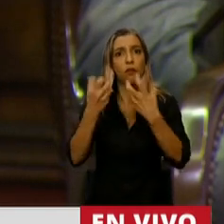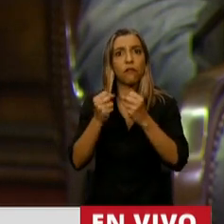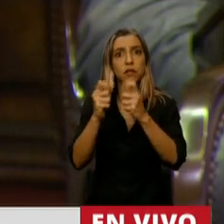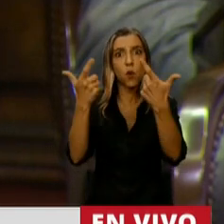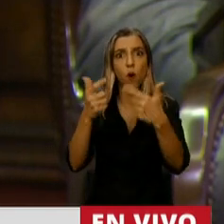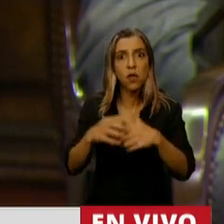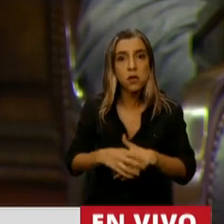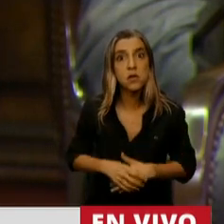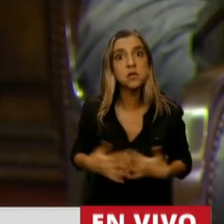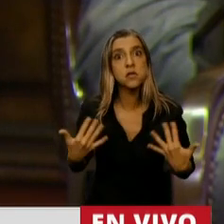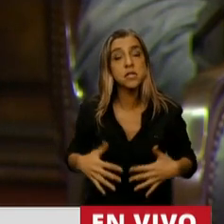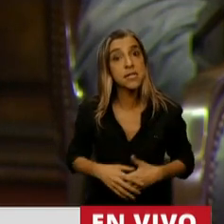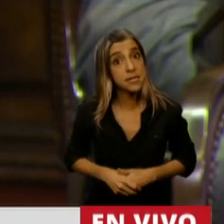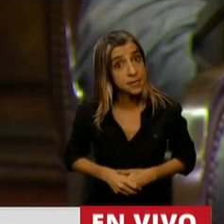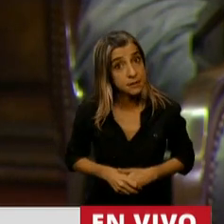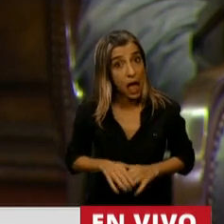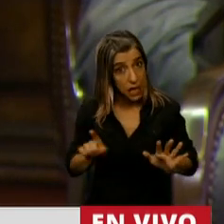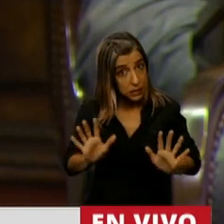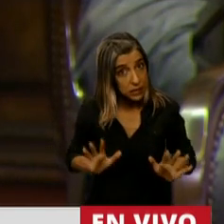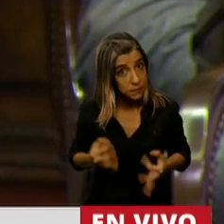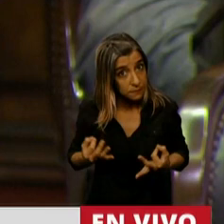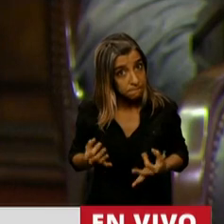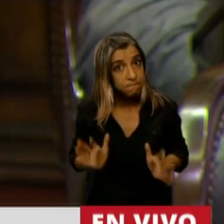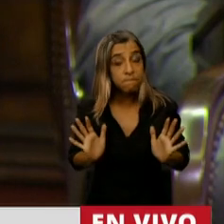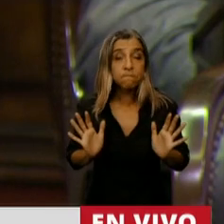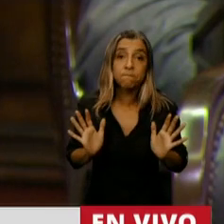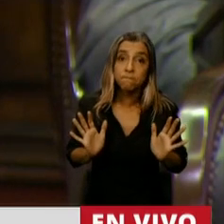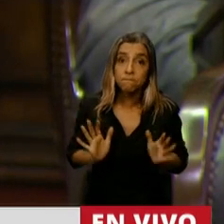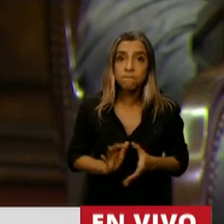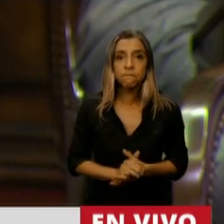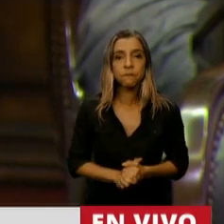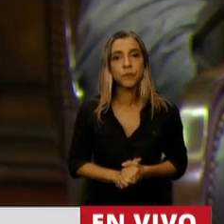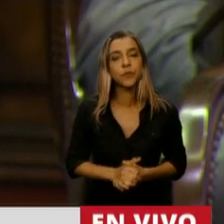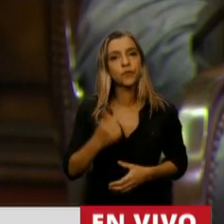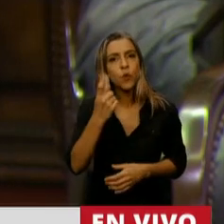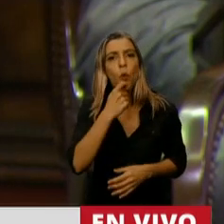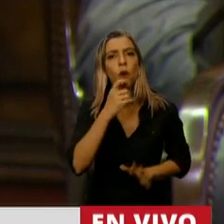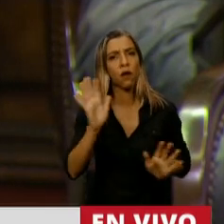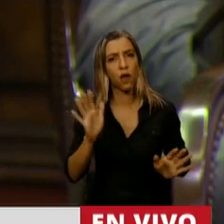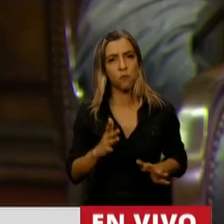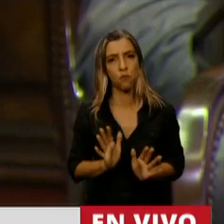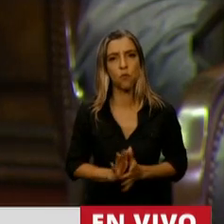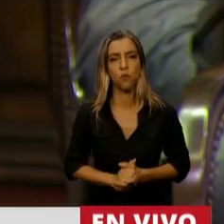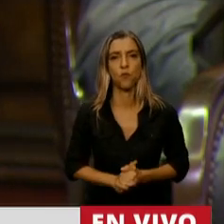tomaré un solo ejemplo para graficar lo que acabo de decir